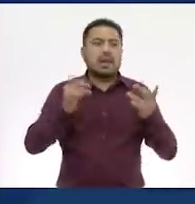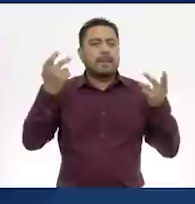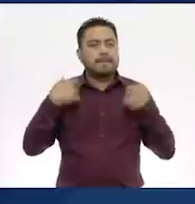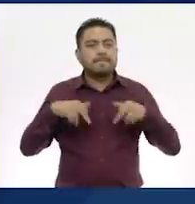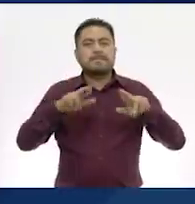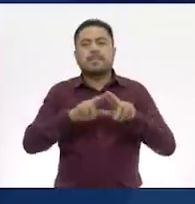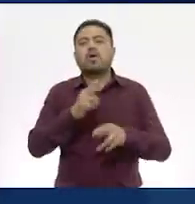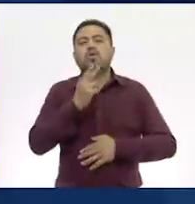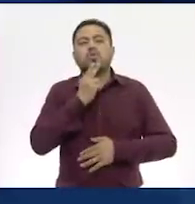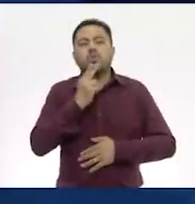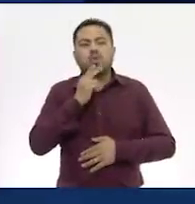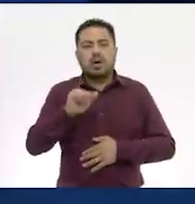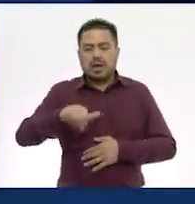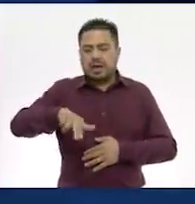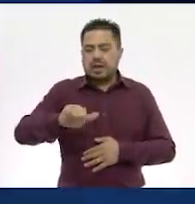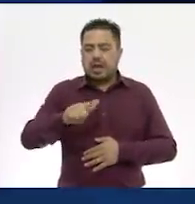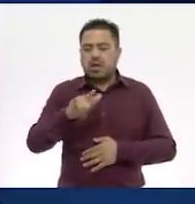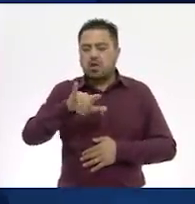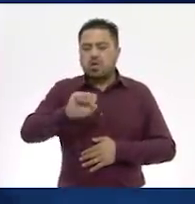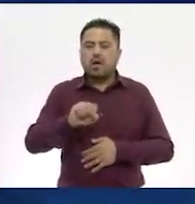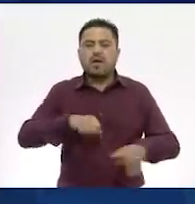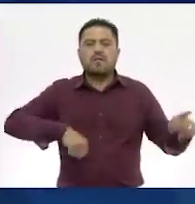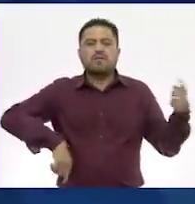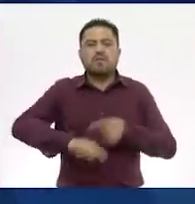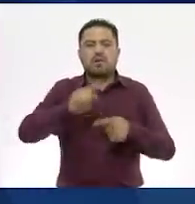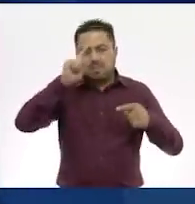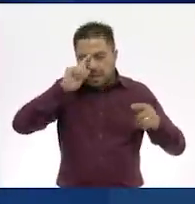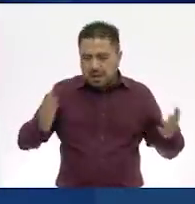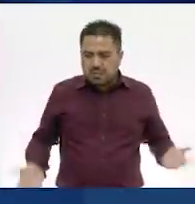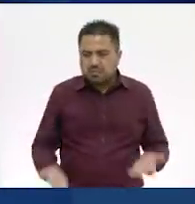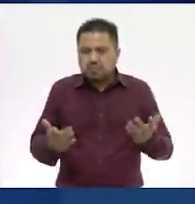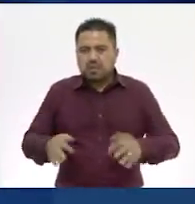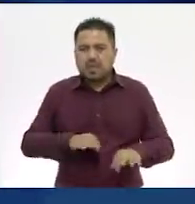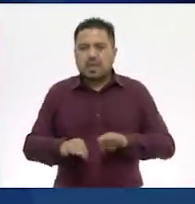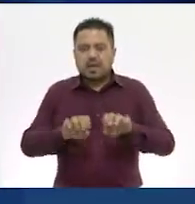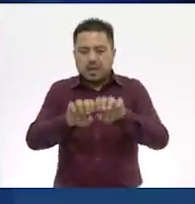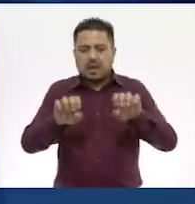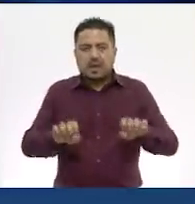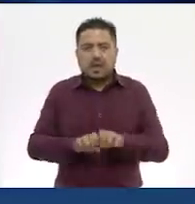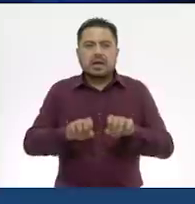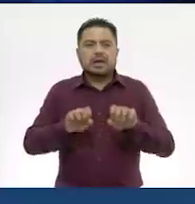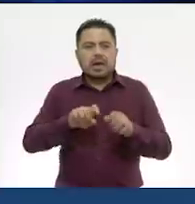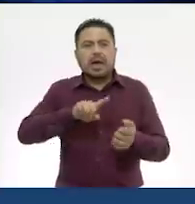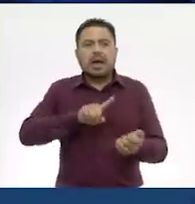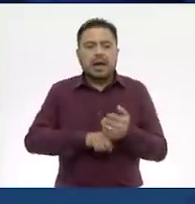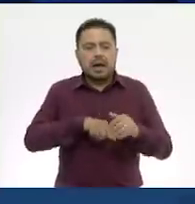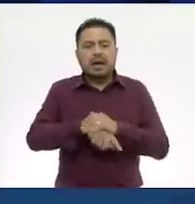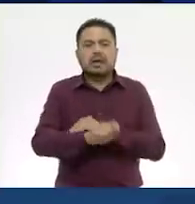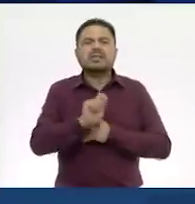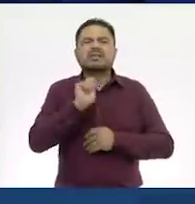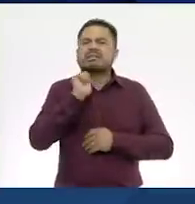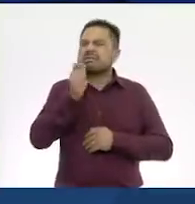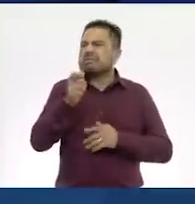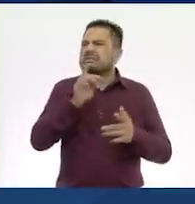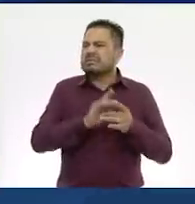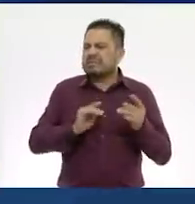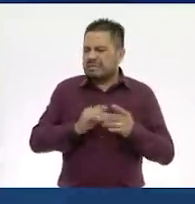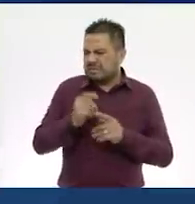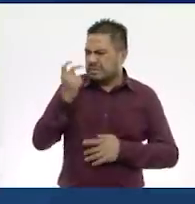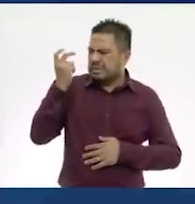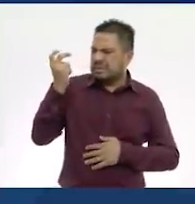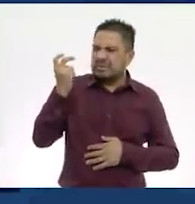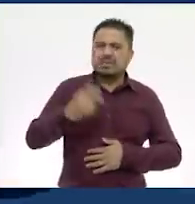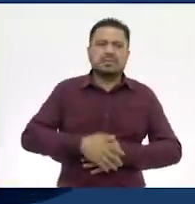maestro usa la analogía del fútbol para promover el trabajo en equipo en el aula. ¿Qué querrá decir esto?